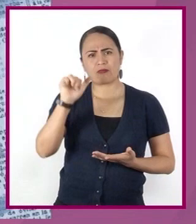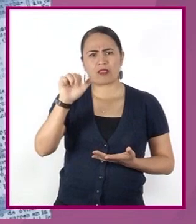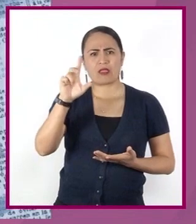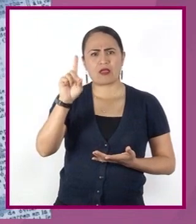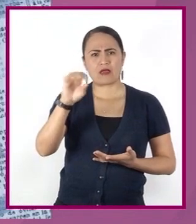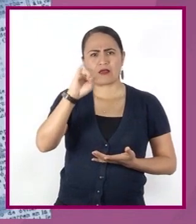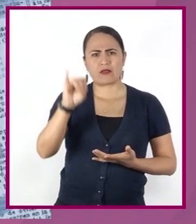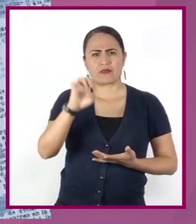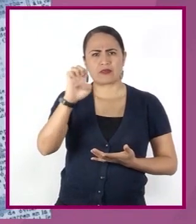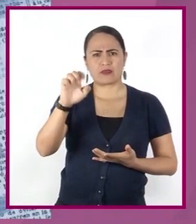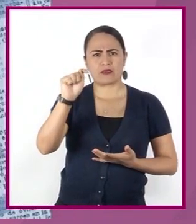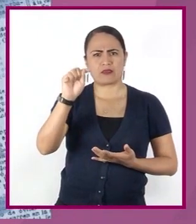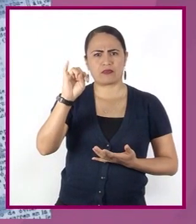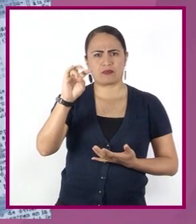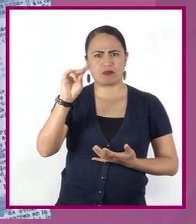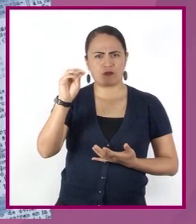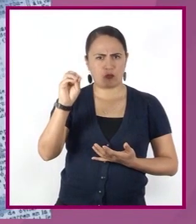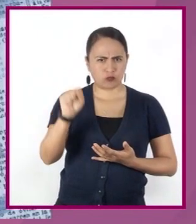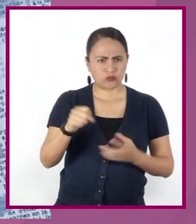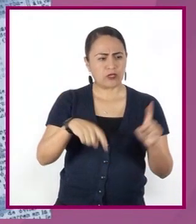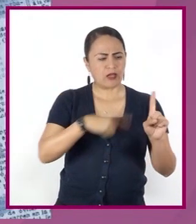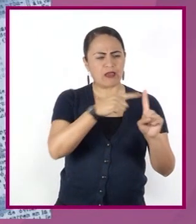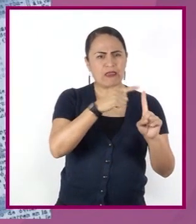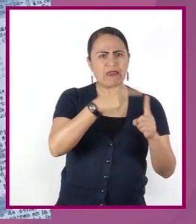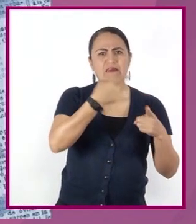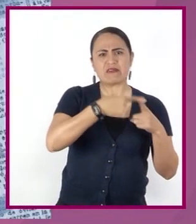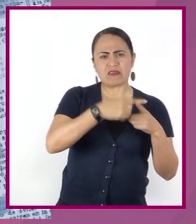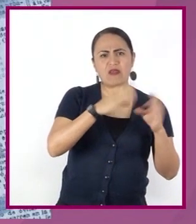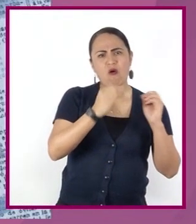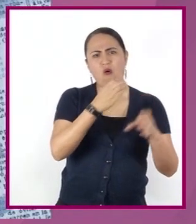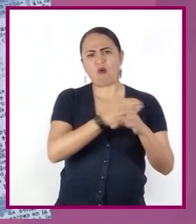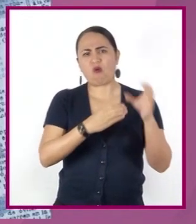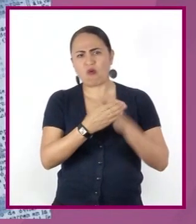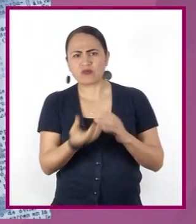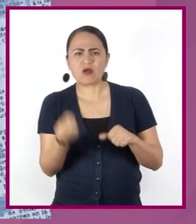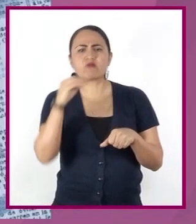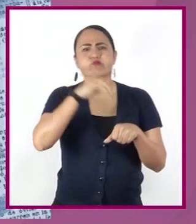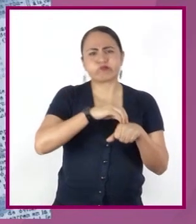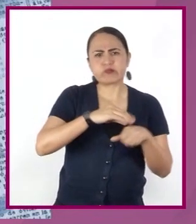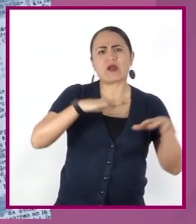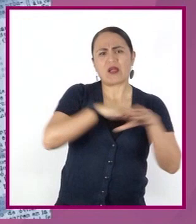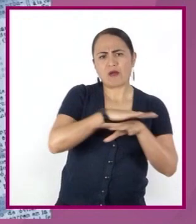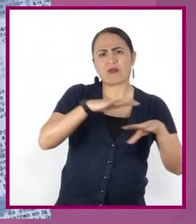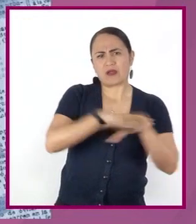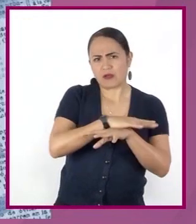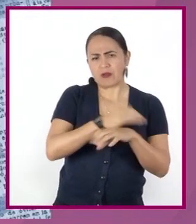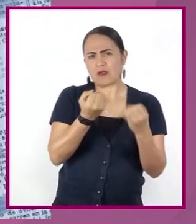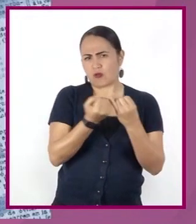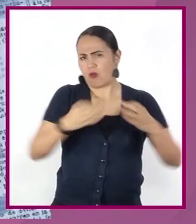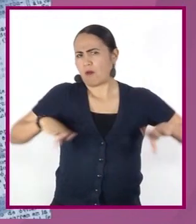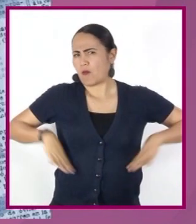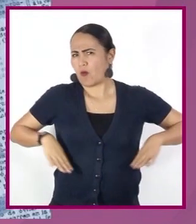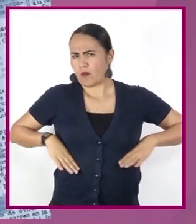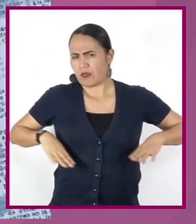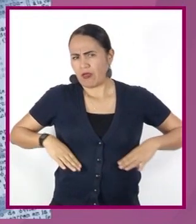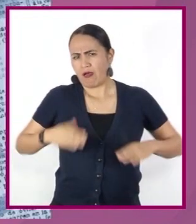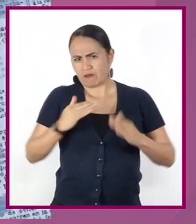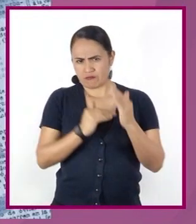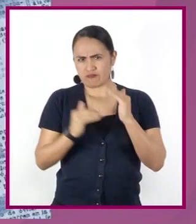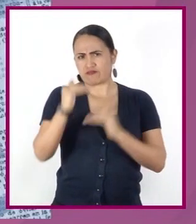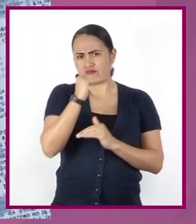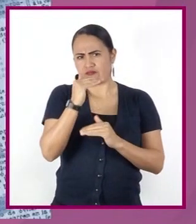adjetivos son palabras que modifican al sustantivo. Le aportan diferentes significados y resaltan sus propiedades o